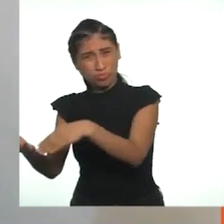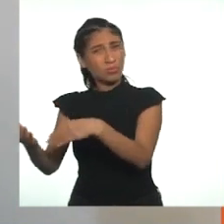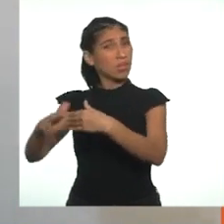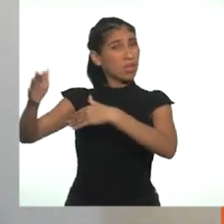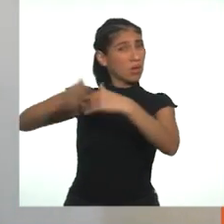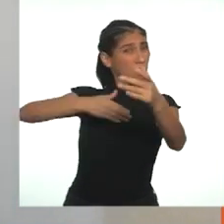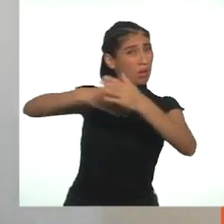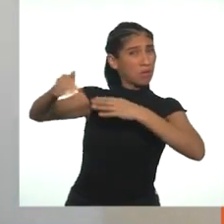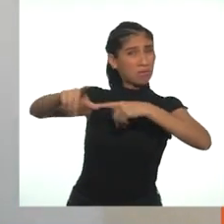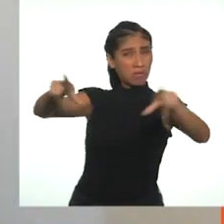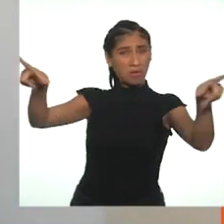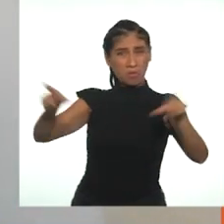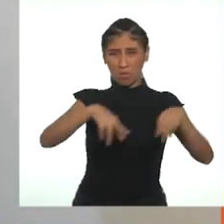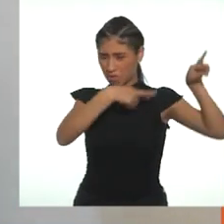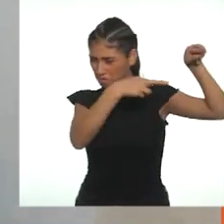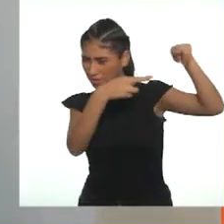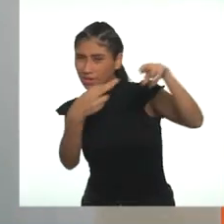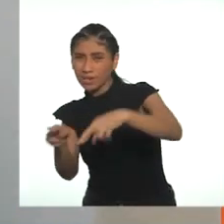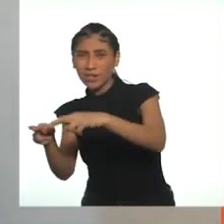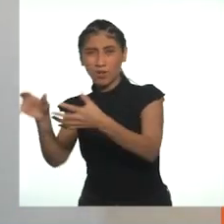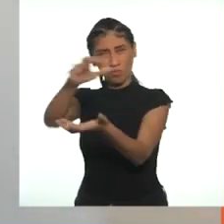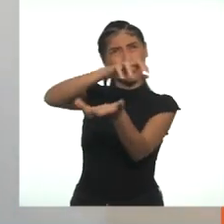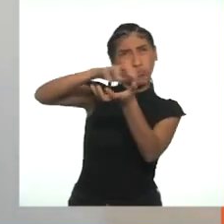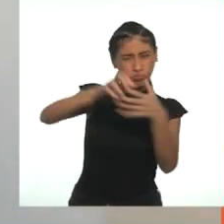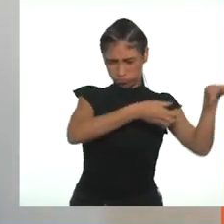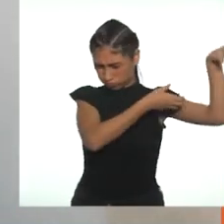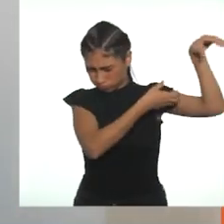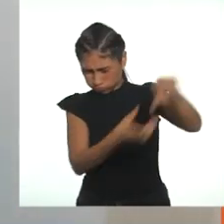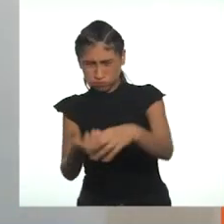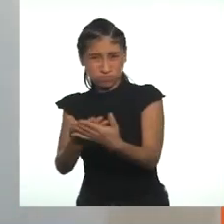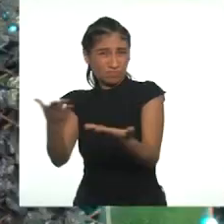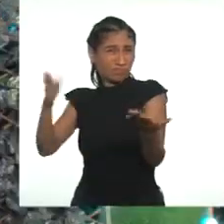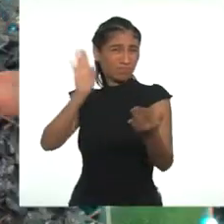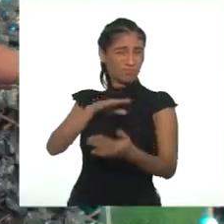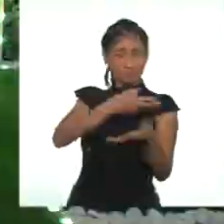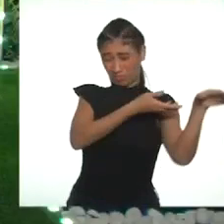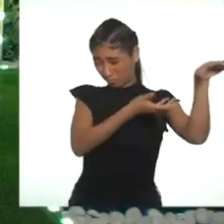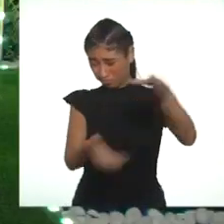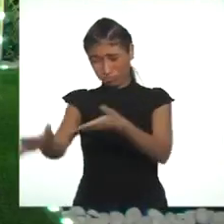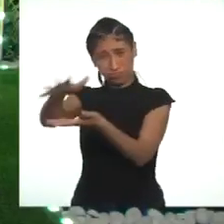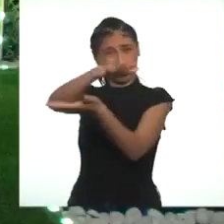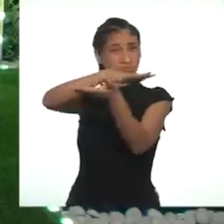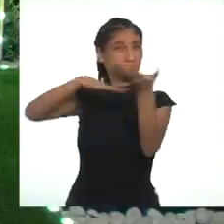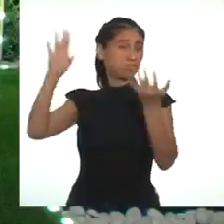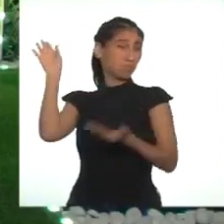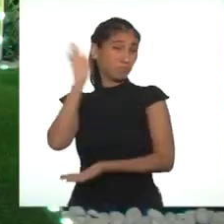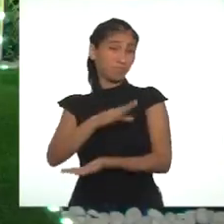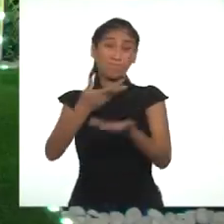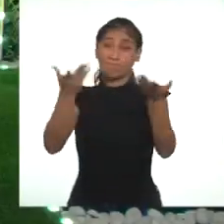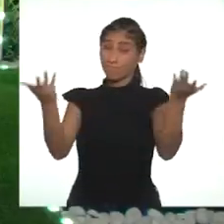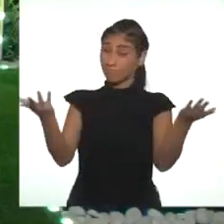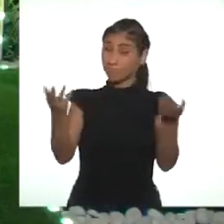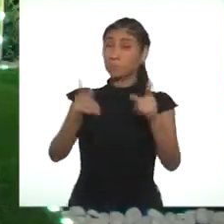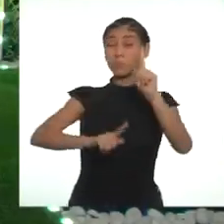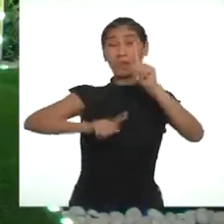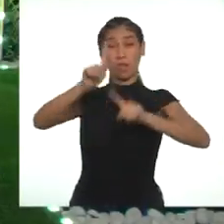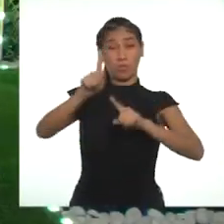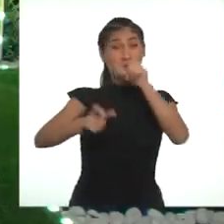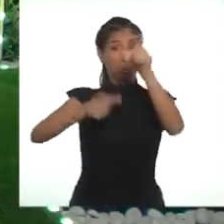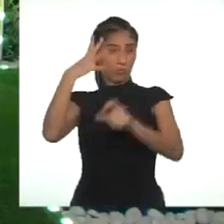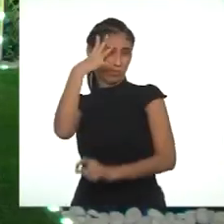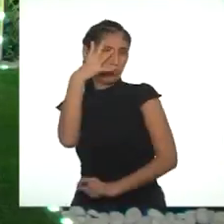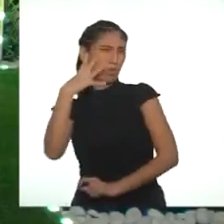botada en cualquier parte, como ríos y océano. La contaminación ambiental es tan grande que